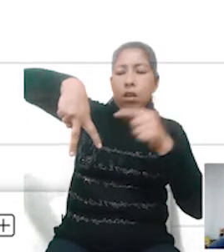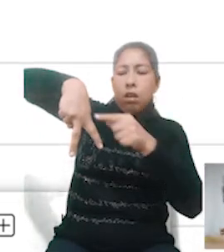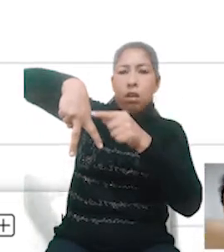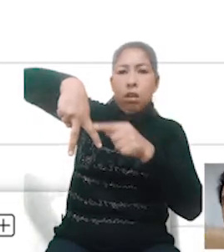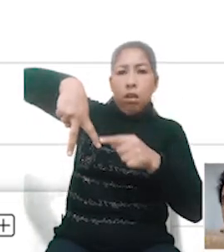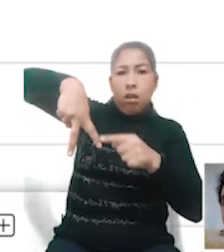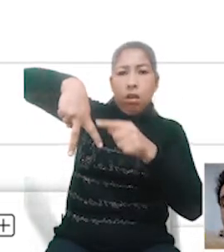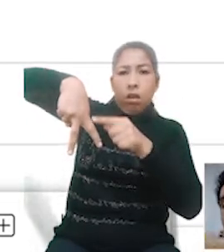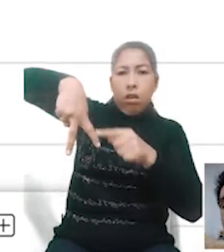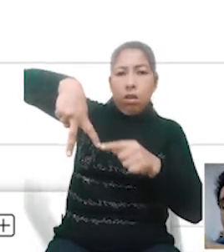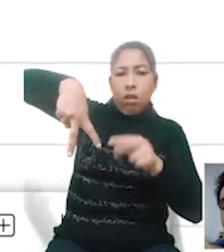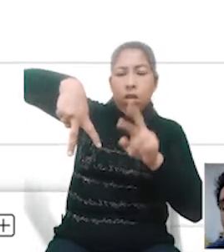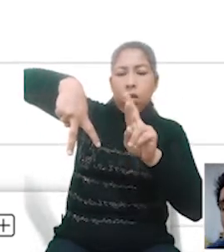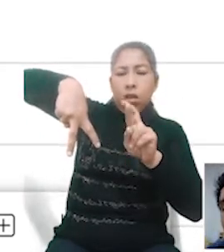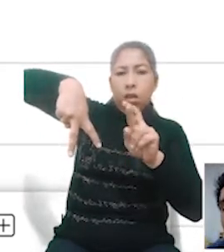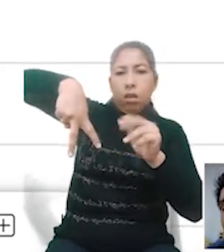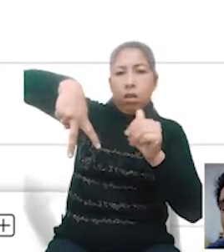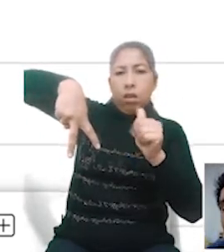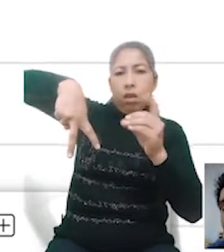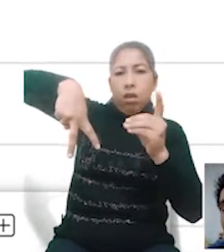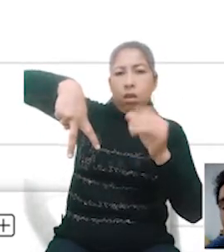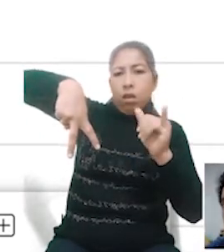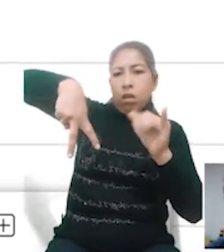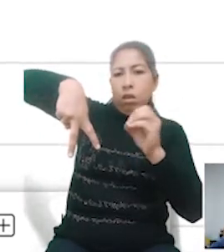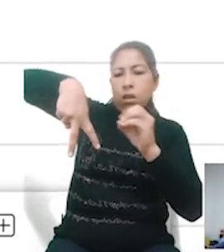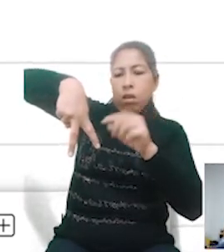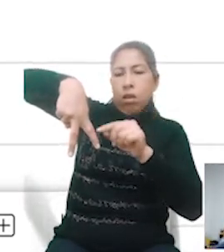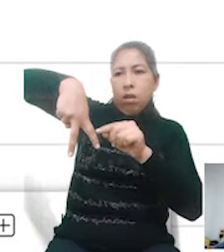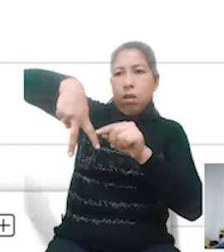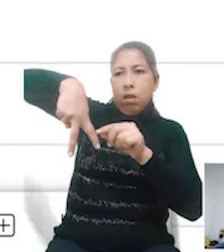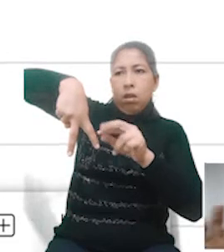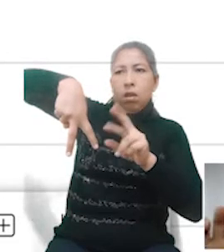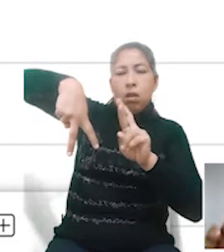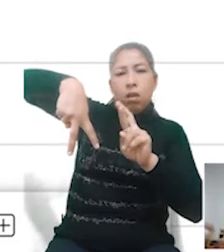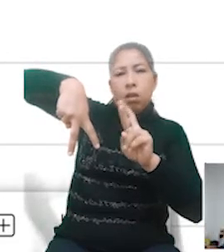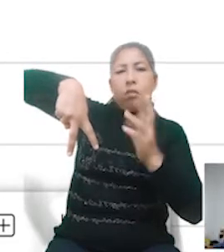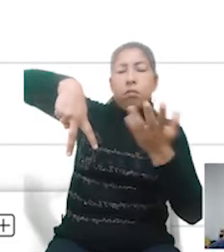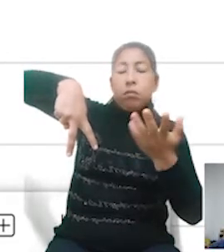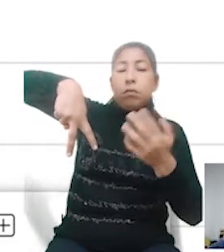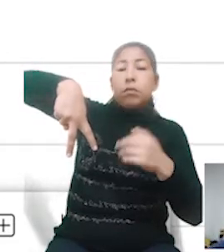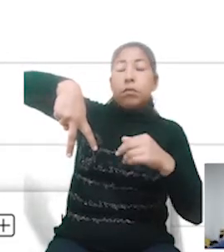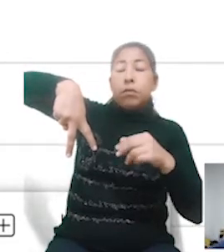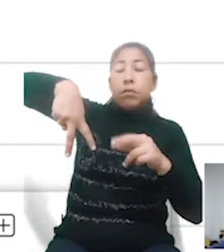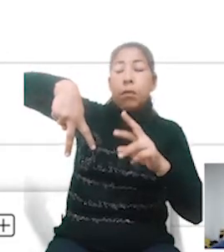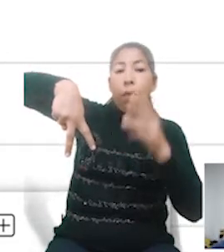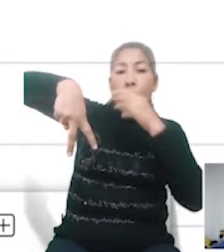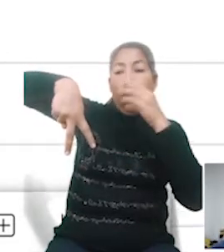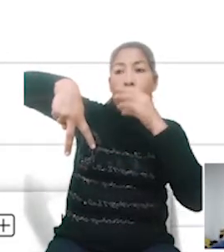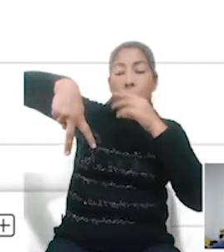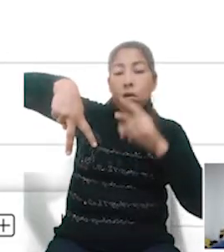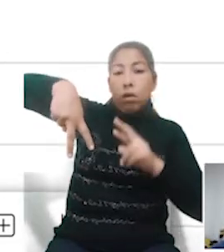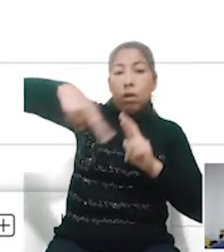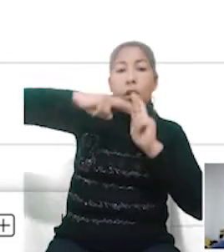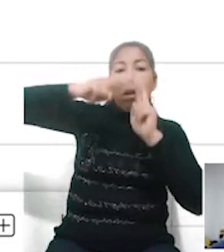dice la longitud del péndulo, es decir, la distancia desde el punto de rotación hasta el extremo de este péndulo. Para calcular